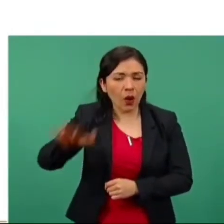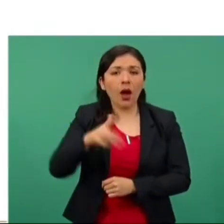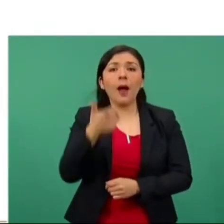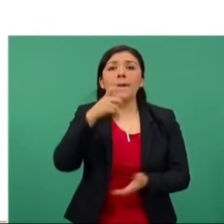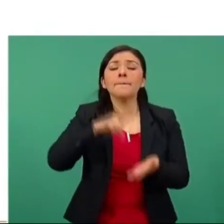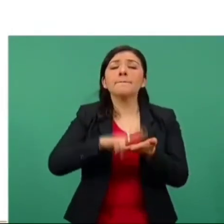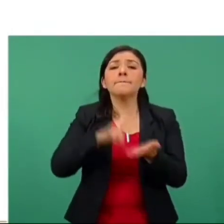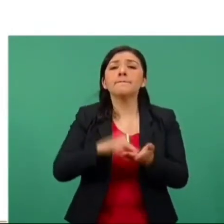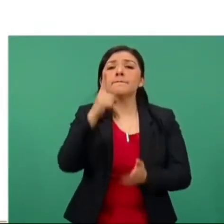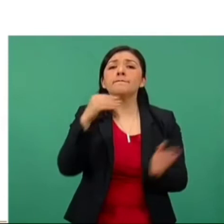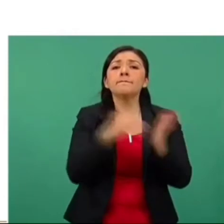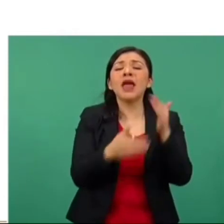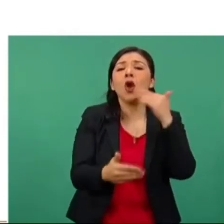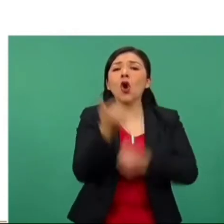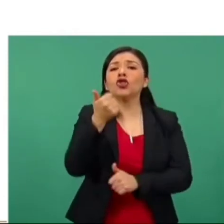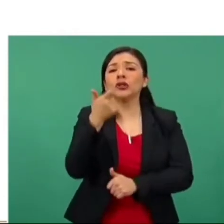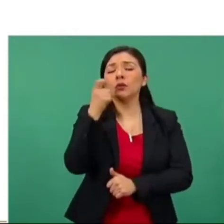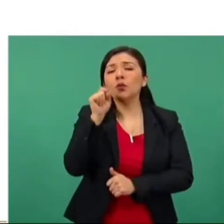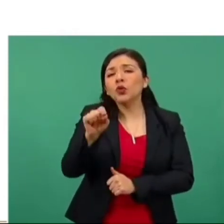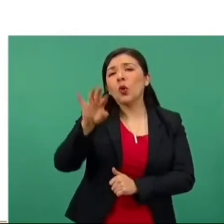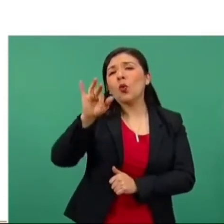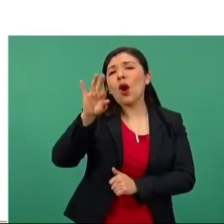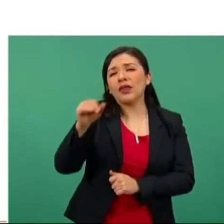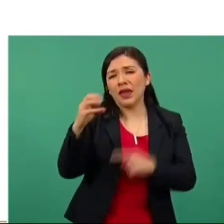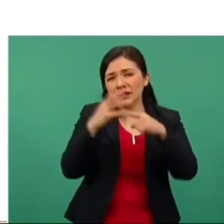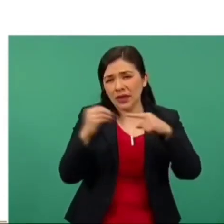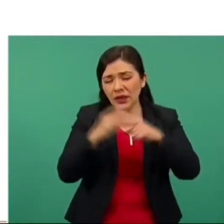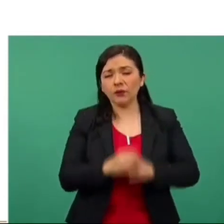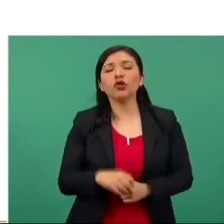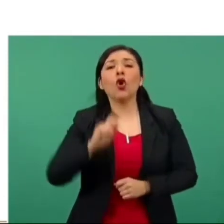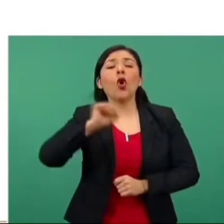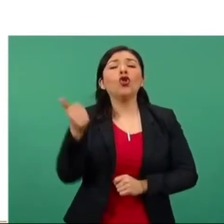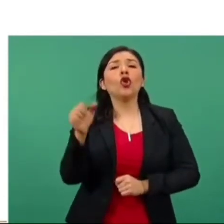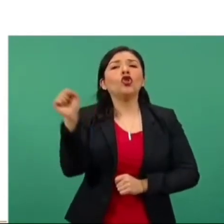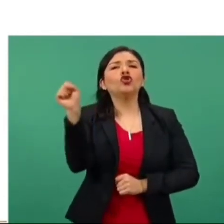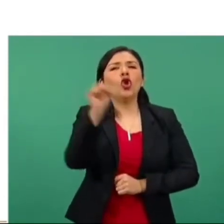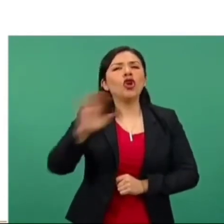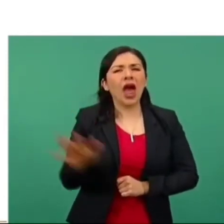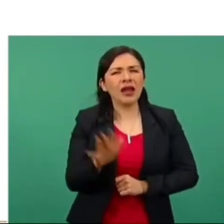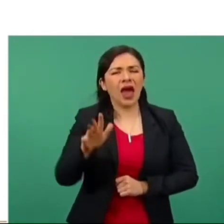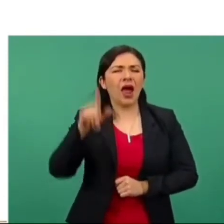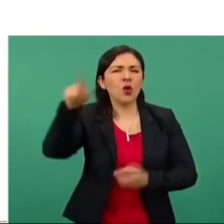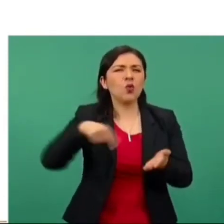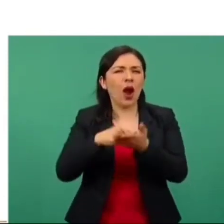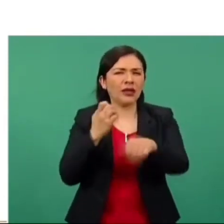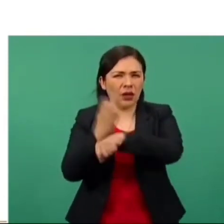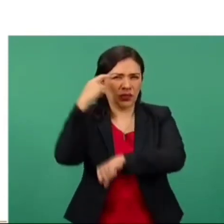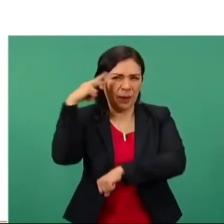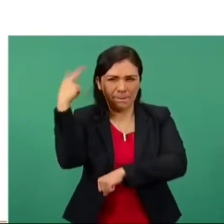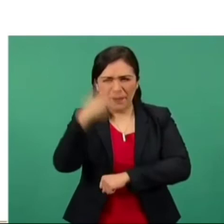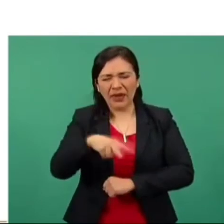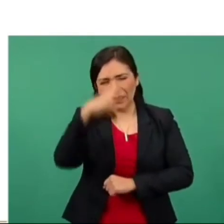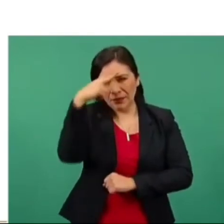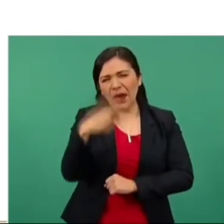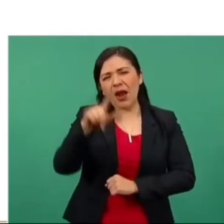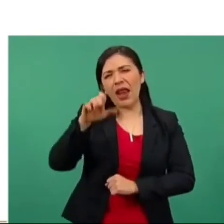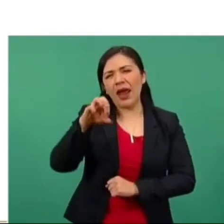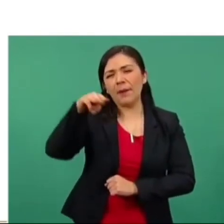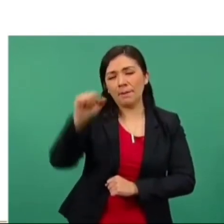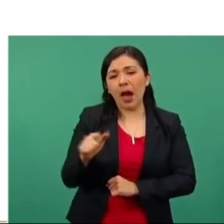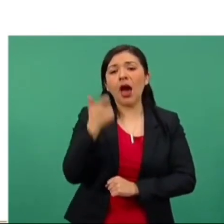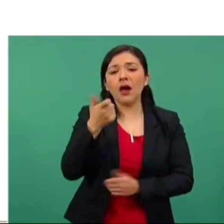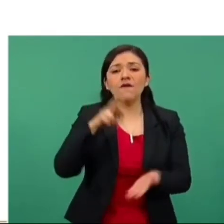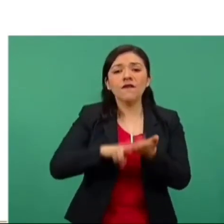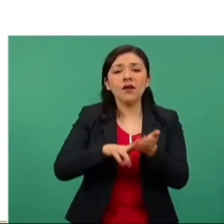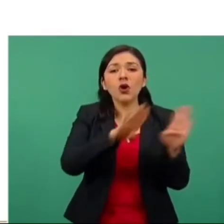once pesos con cuarenta centavos. Soriana Hiper en Lerma, Estado de México, 991 pesos con